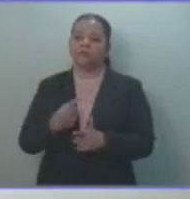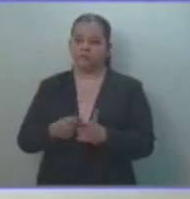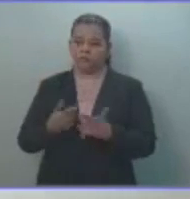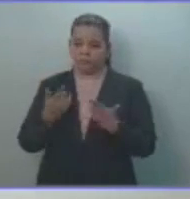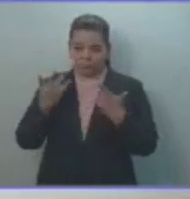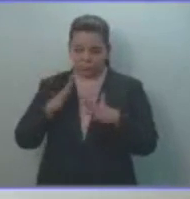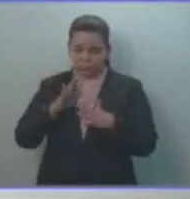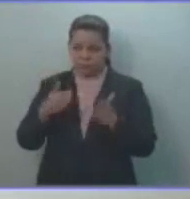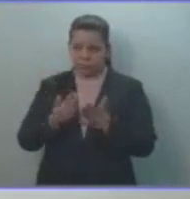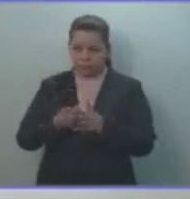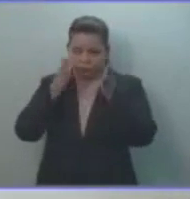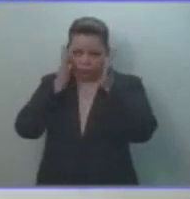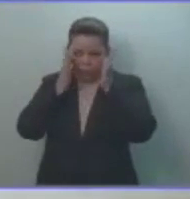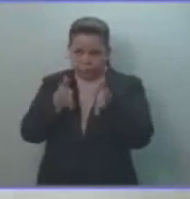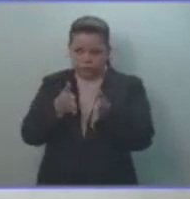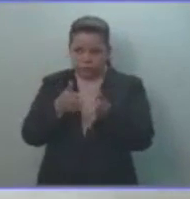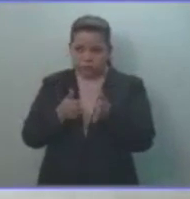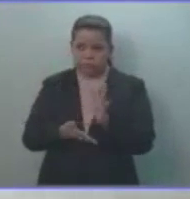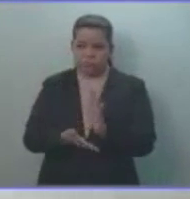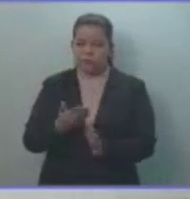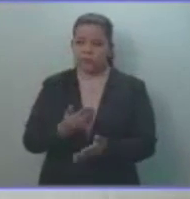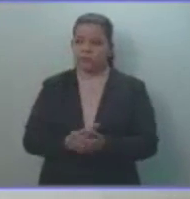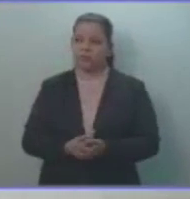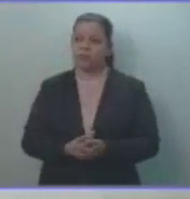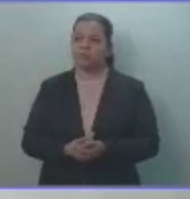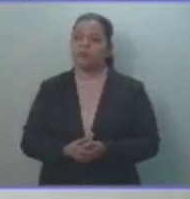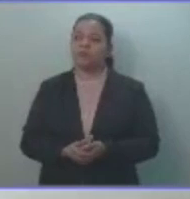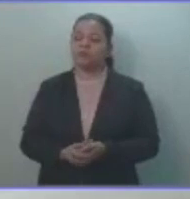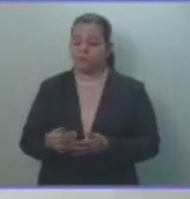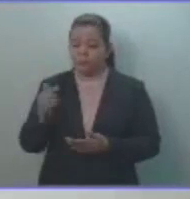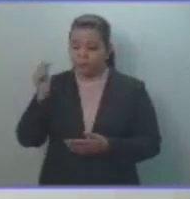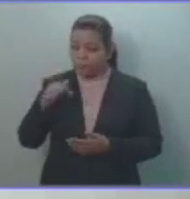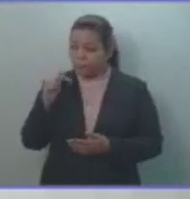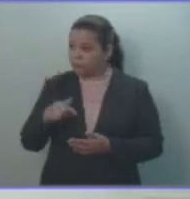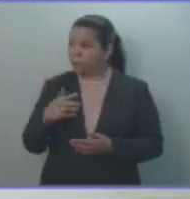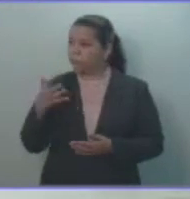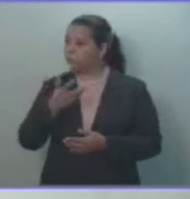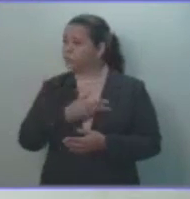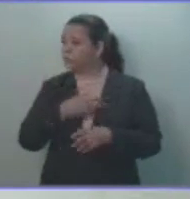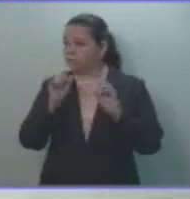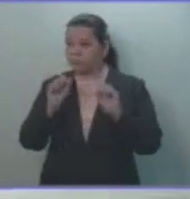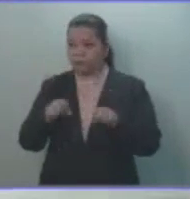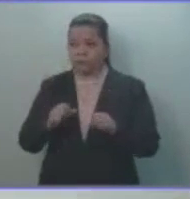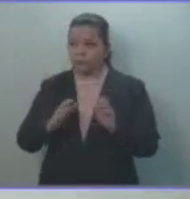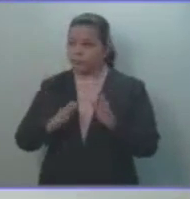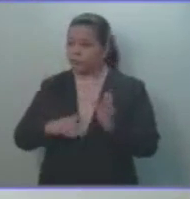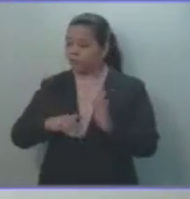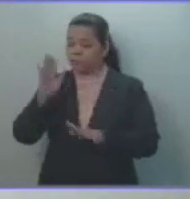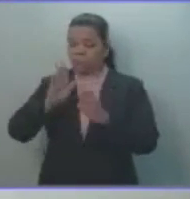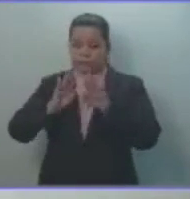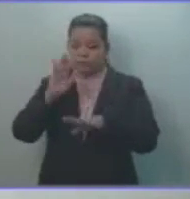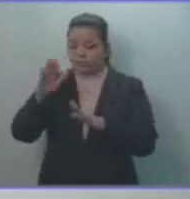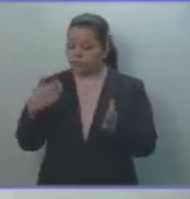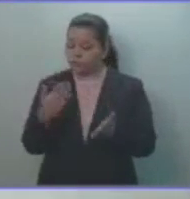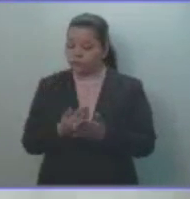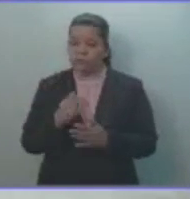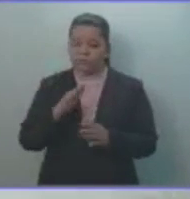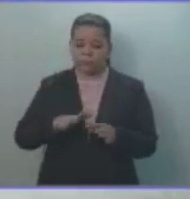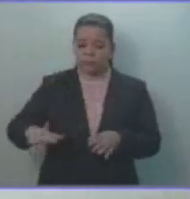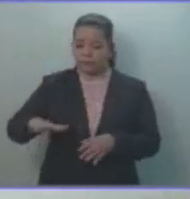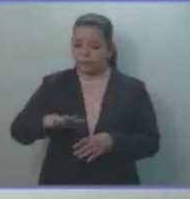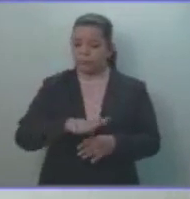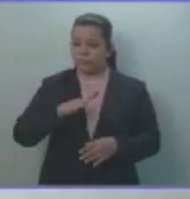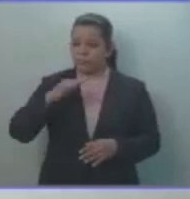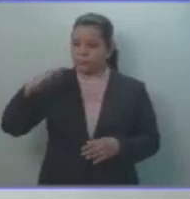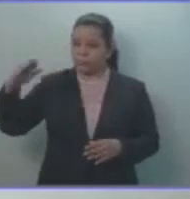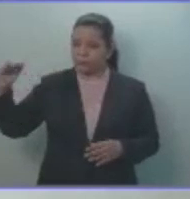un enfoque sostenible. Para ello es impostergable contar con la participación de todos los sectores del país y,